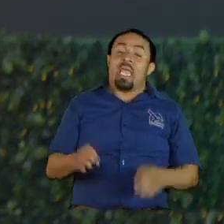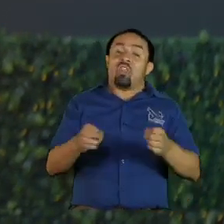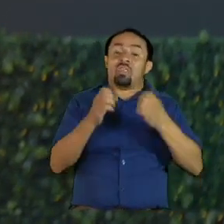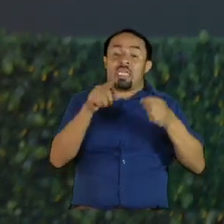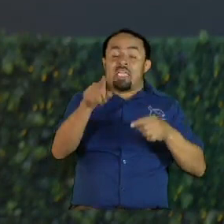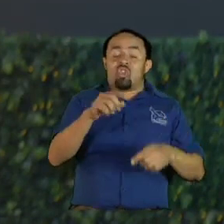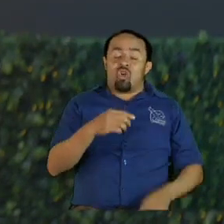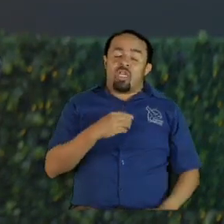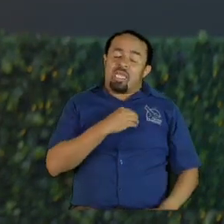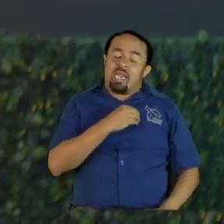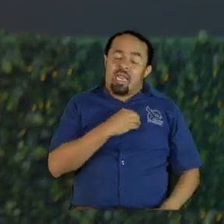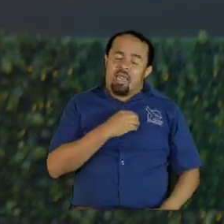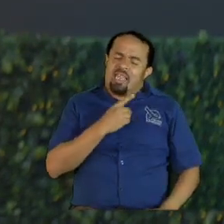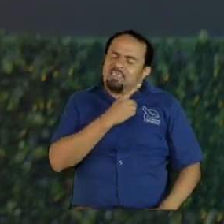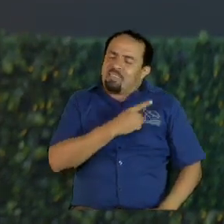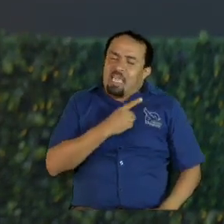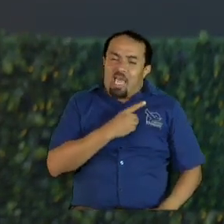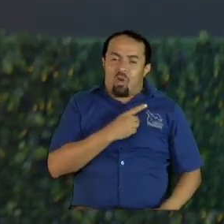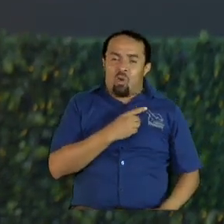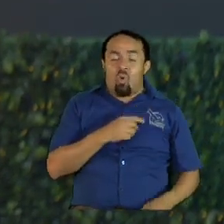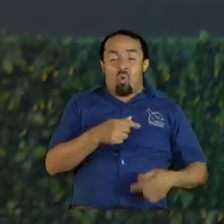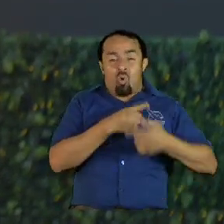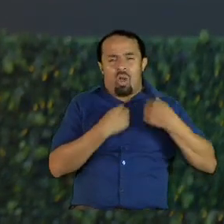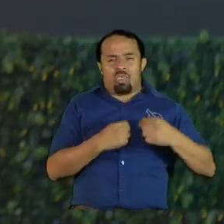a desear un corazón puro.